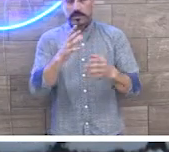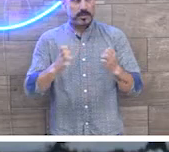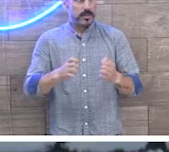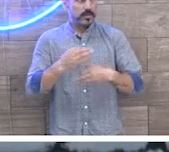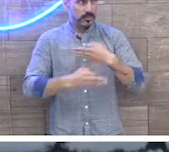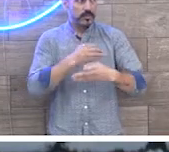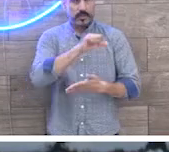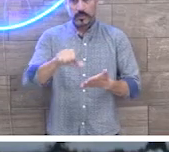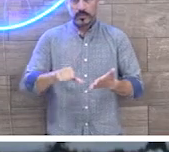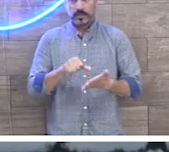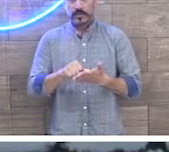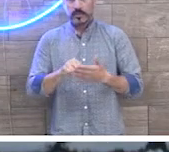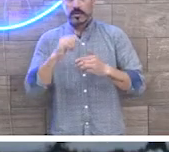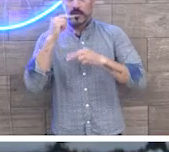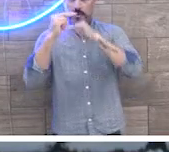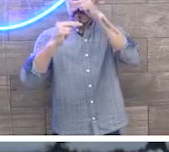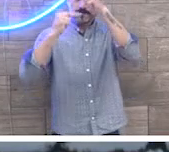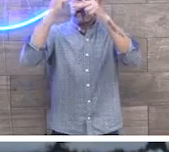niveles educativos, que esto también es bueno.